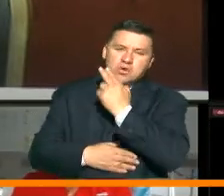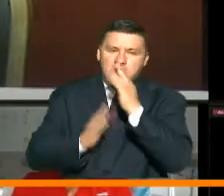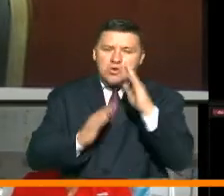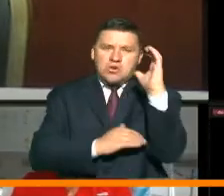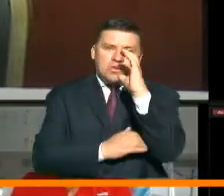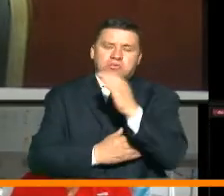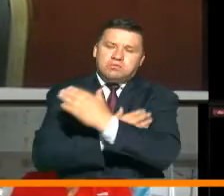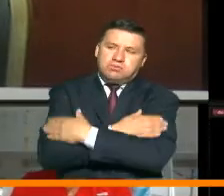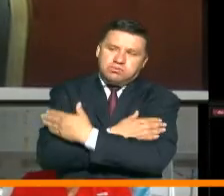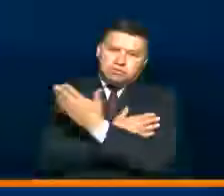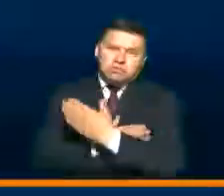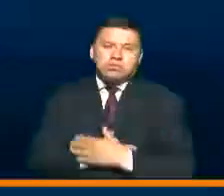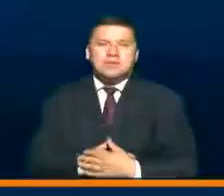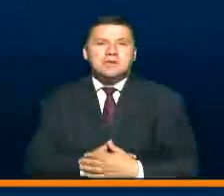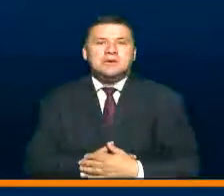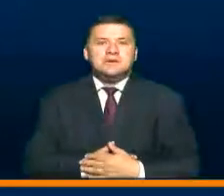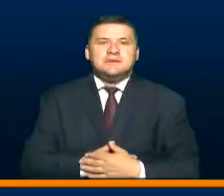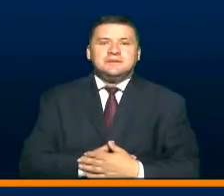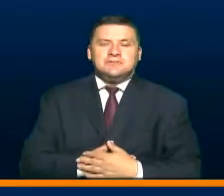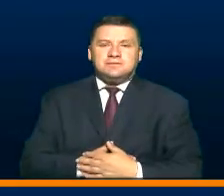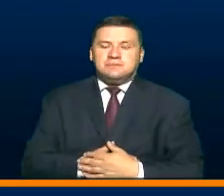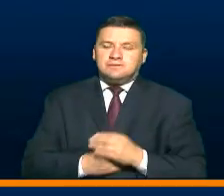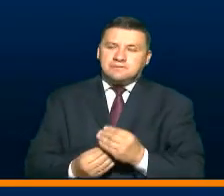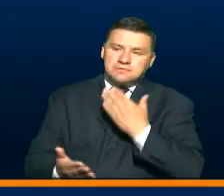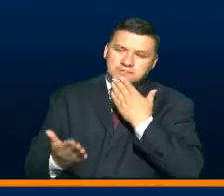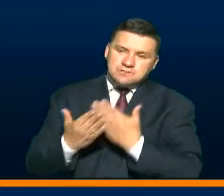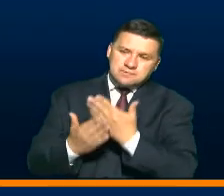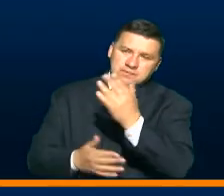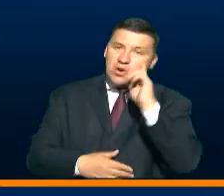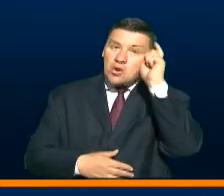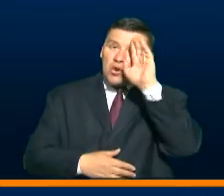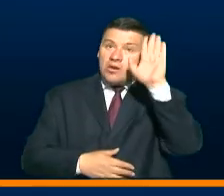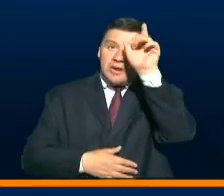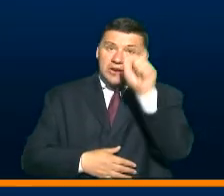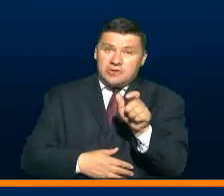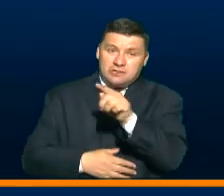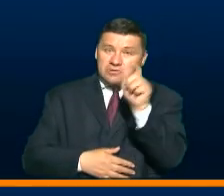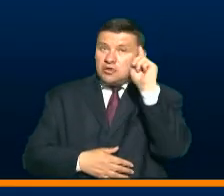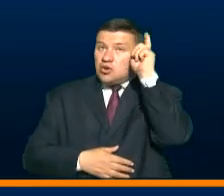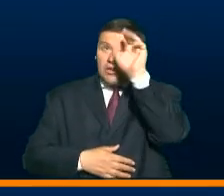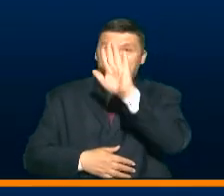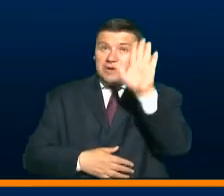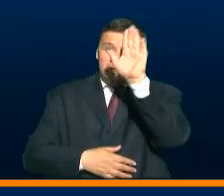por colombia un abrazo muchísimas gracias gobernadores seguimos también trabajando con usted